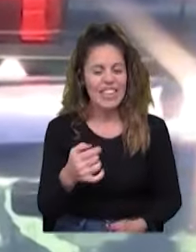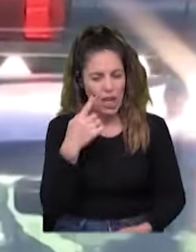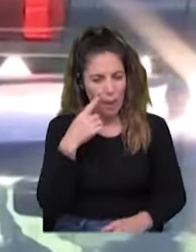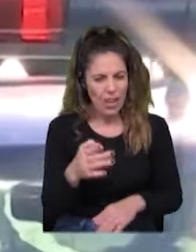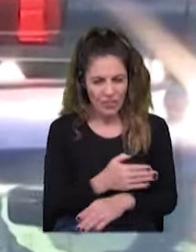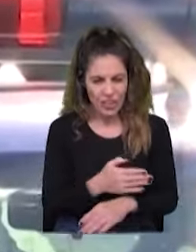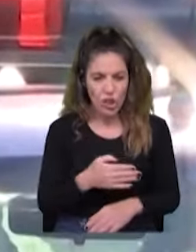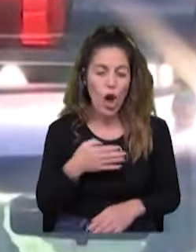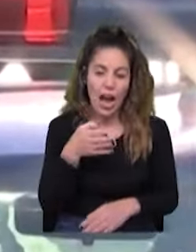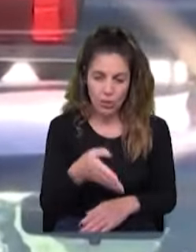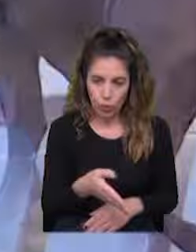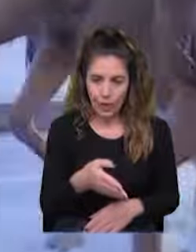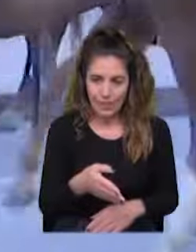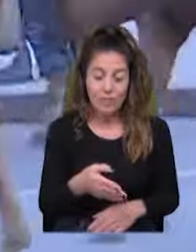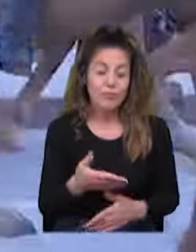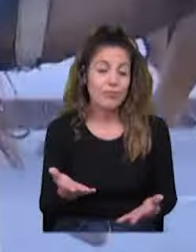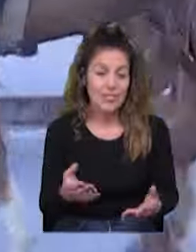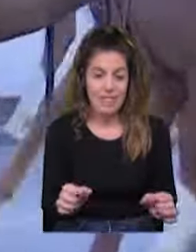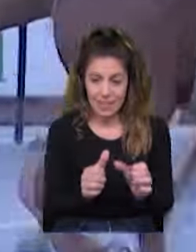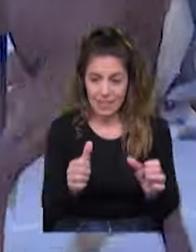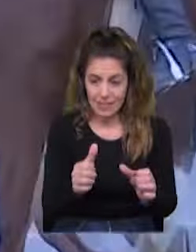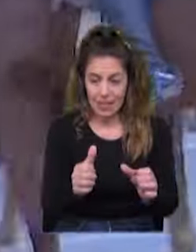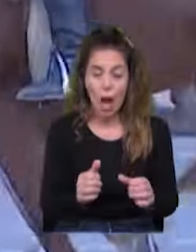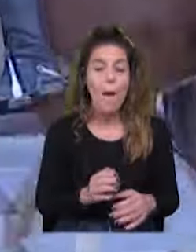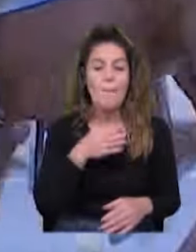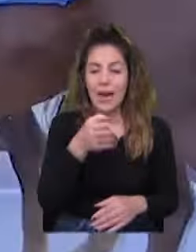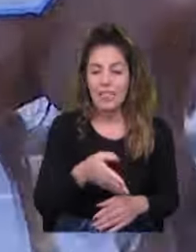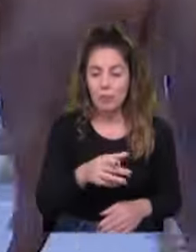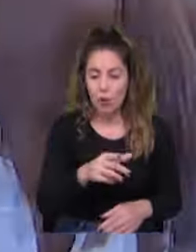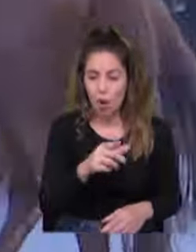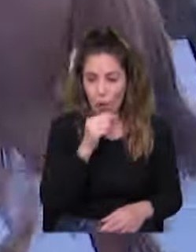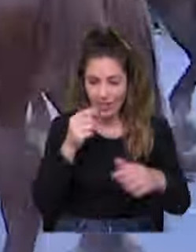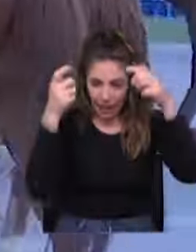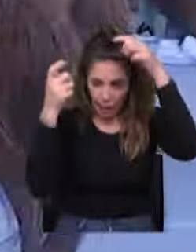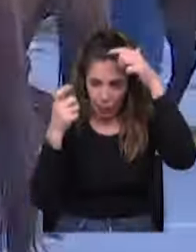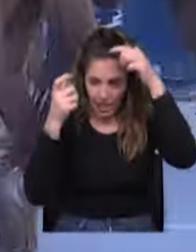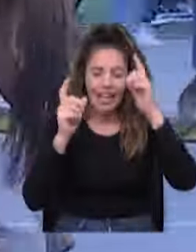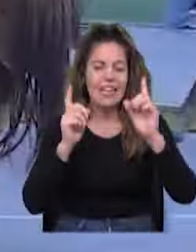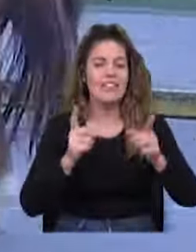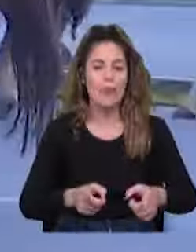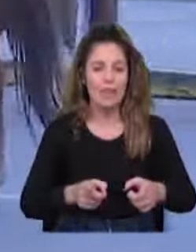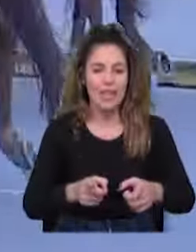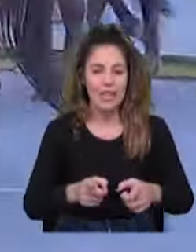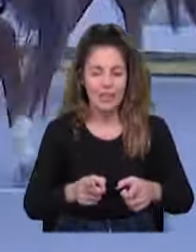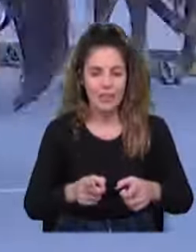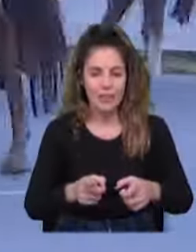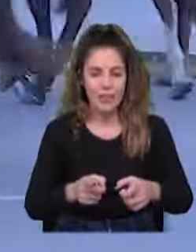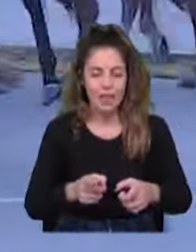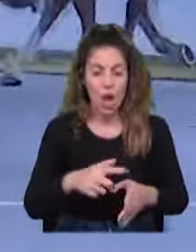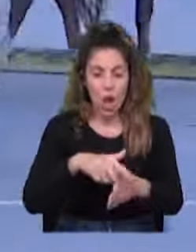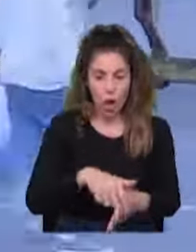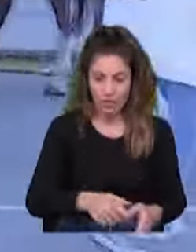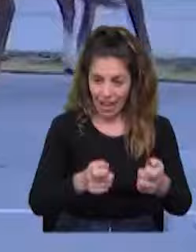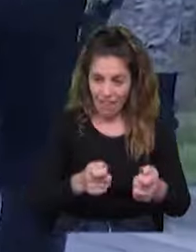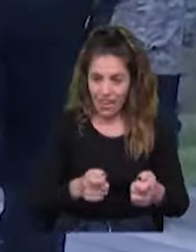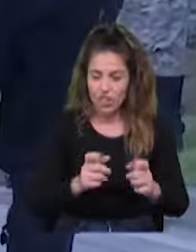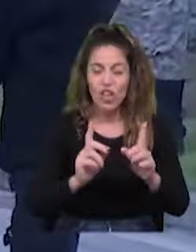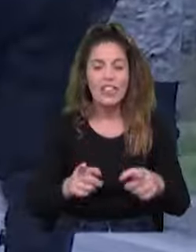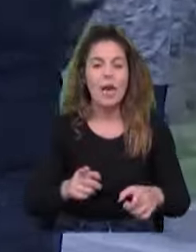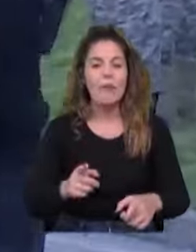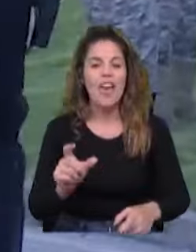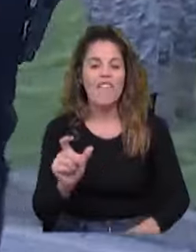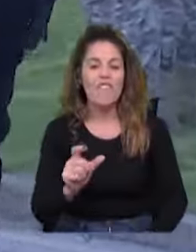actuar en caso de que ocurriera del operativo participó la guardia republicana también la unidad de caballería los coraceros y se usaron balas de